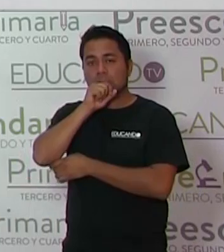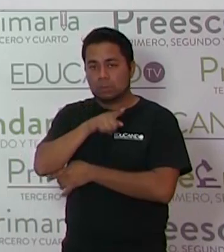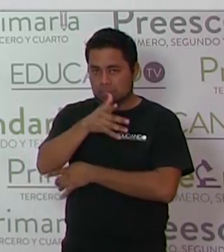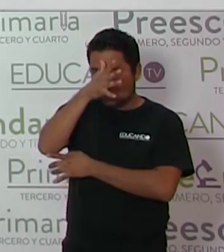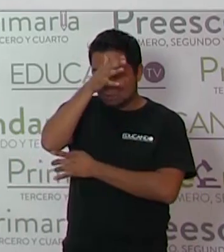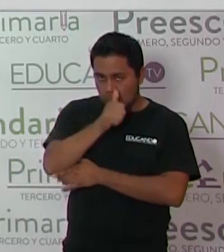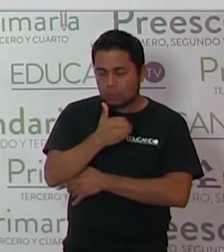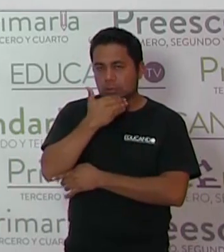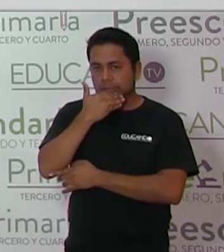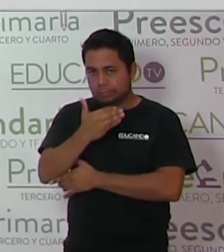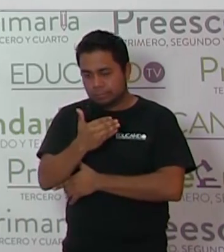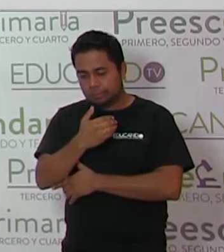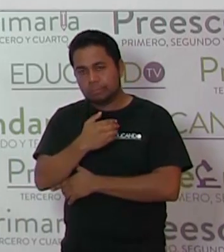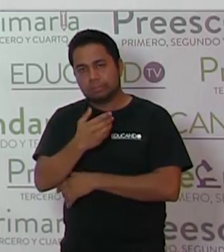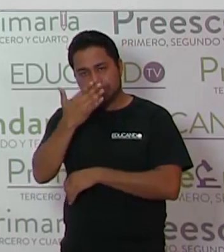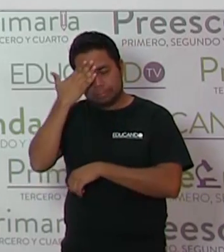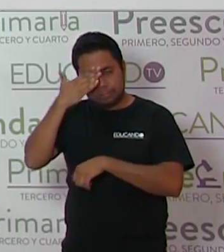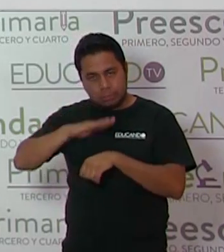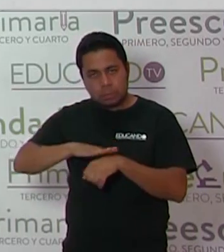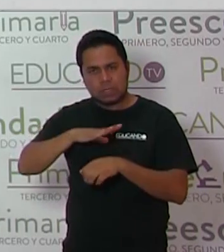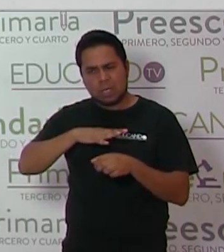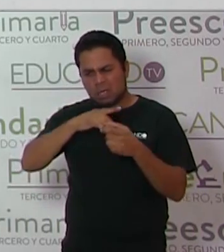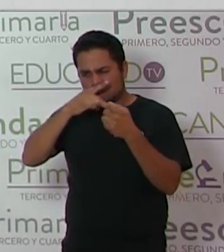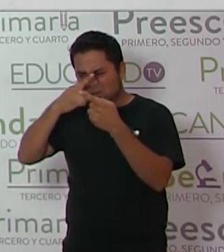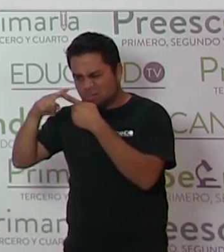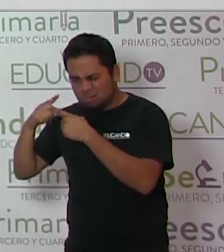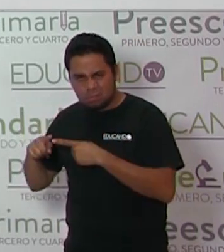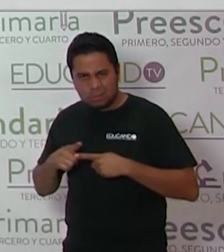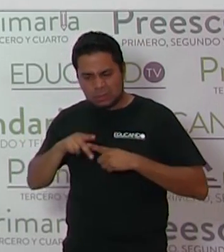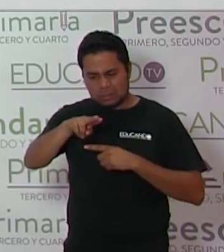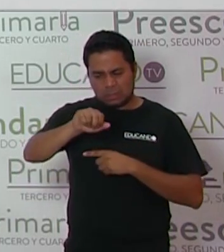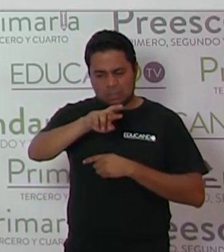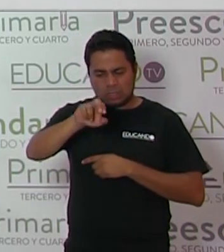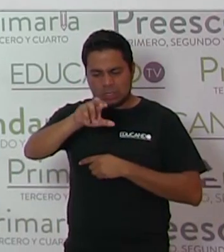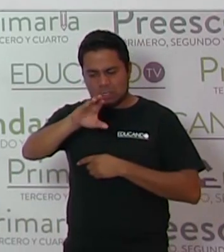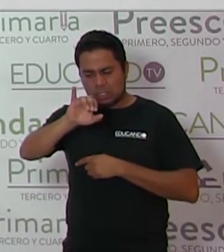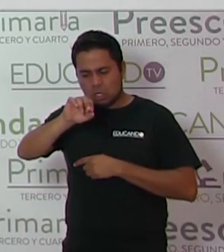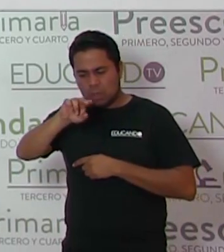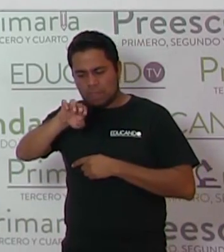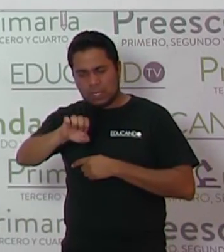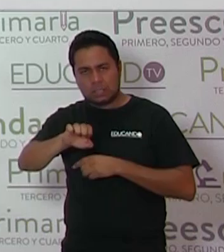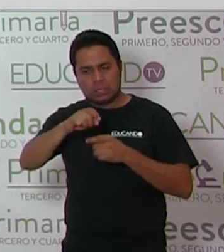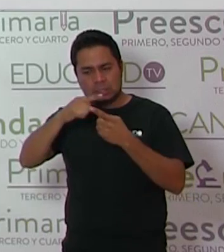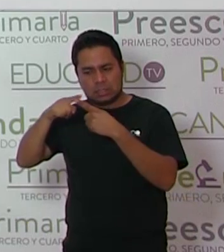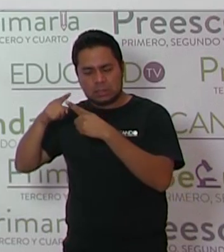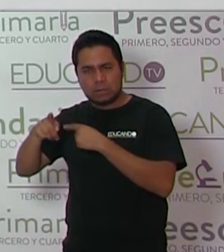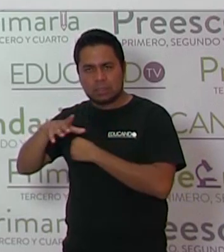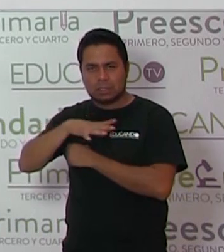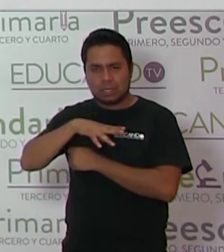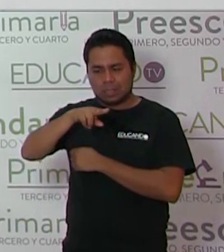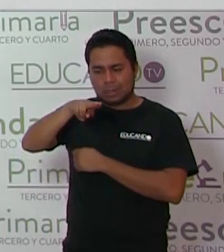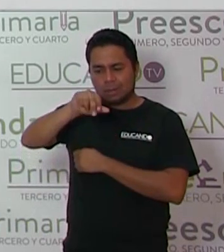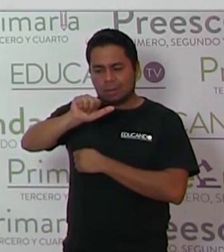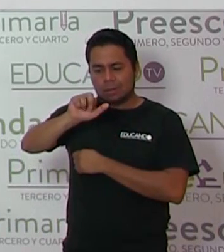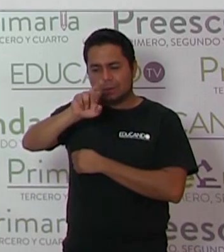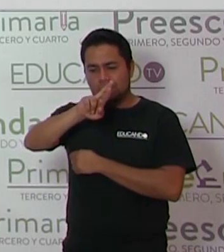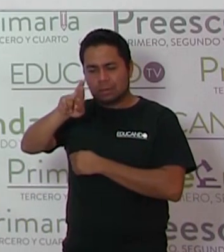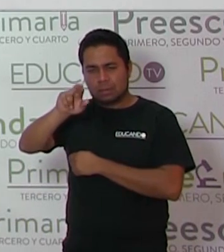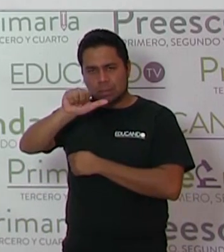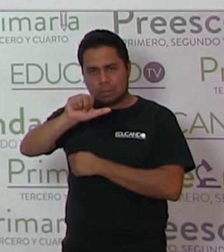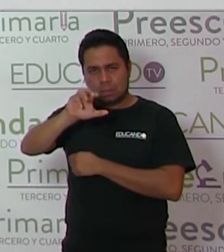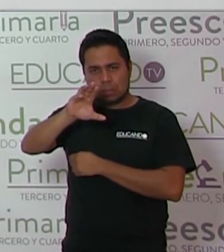Recuerden bien entonces, existen una diversidad de narraciones. Las narraciones pueden ser